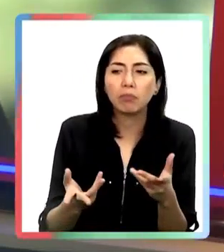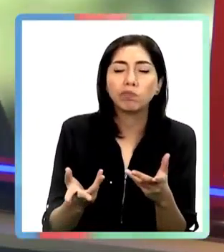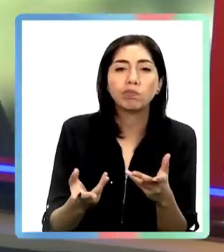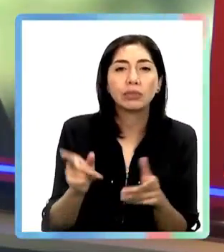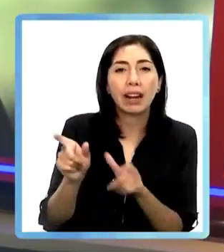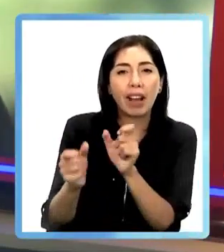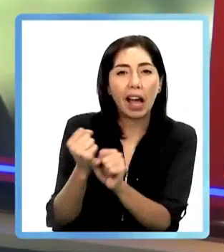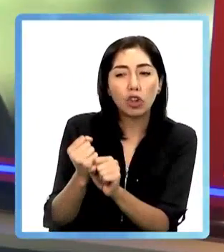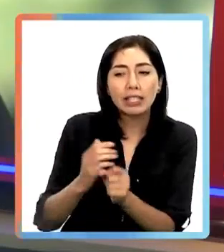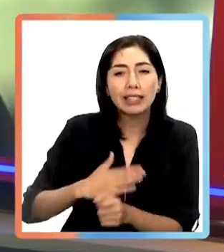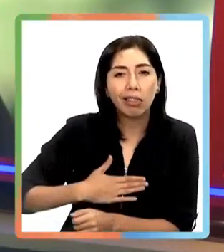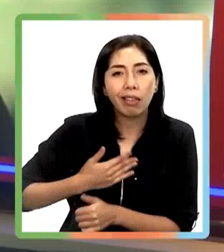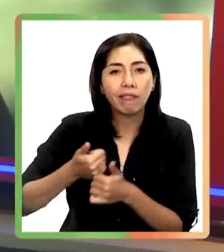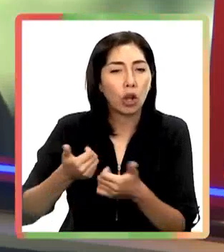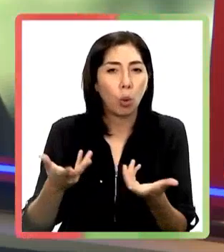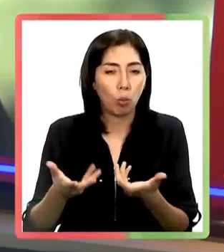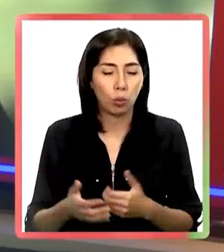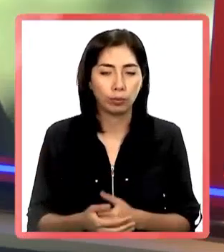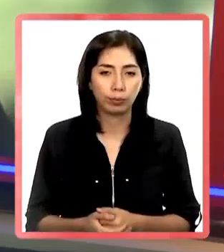sientan tan mal? Quizá